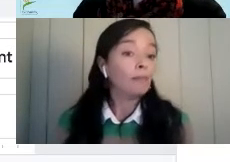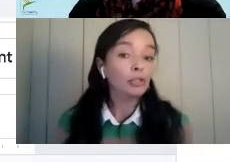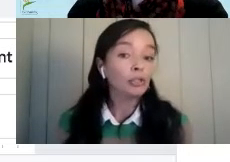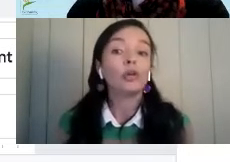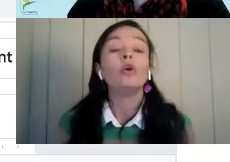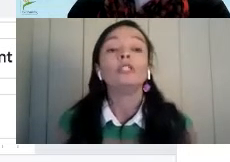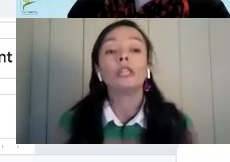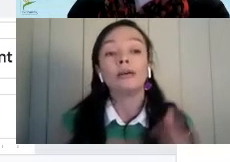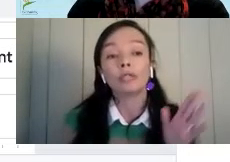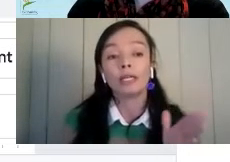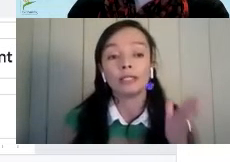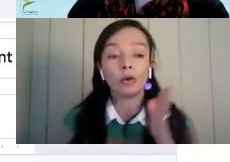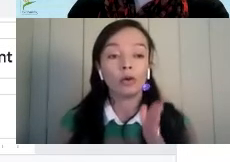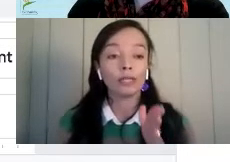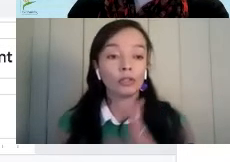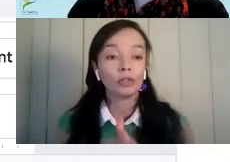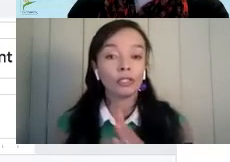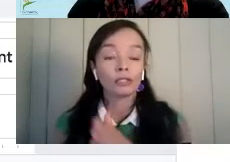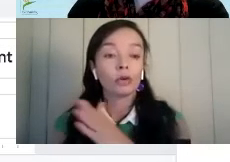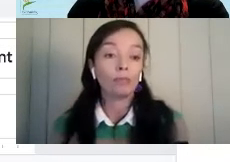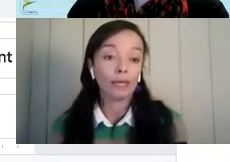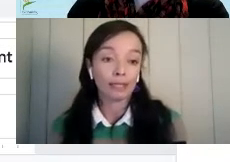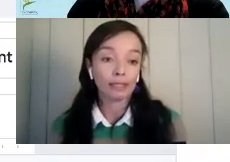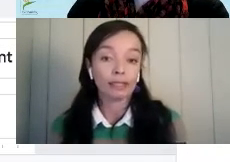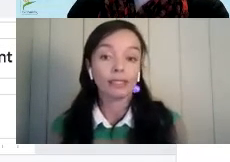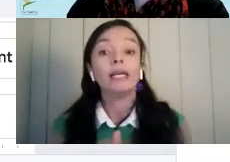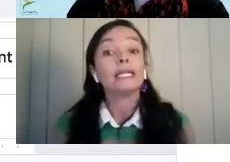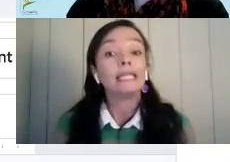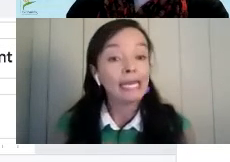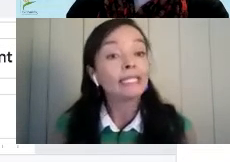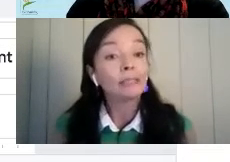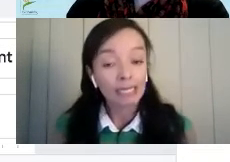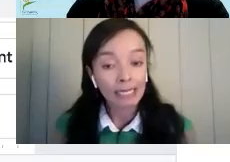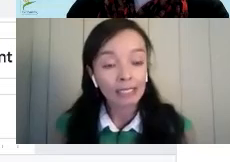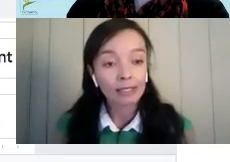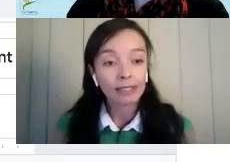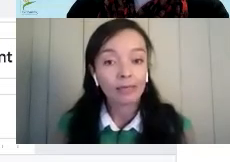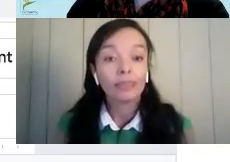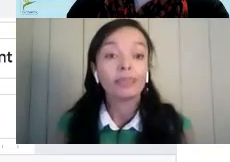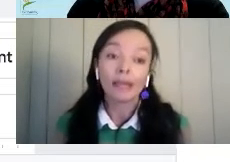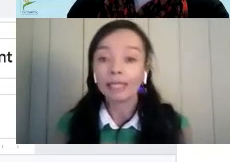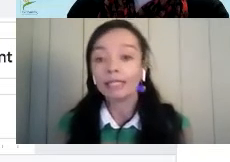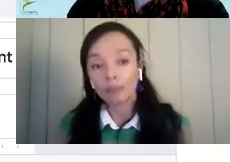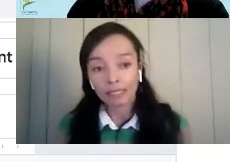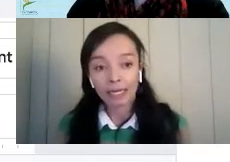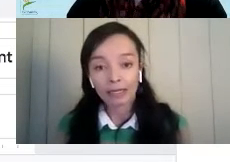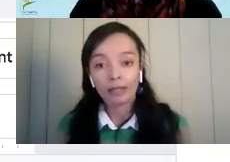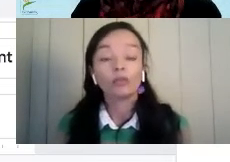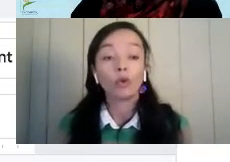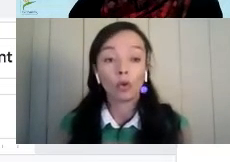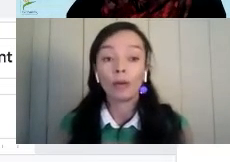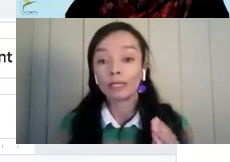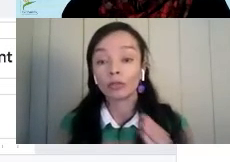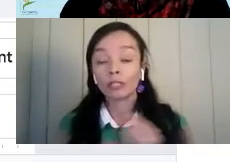baño, no. Ya vamos a decir oraciones completas. ¿Quieres más leche? ¿Te quieres bañar?